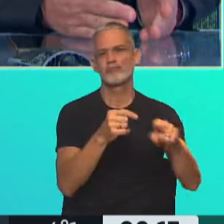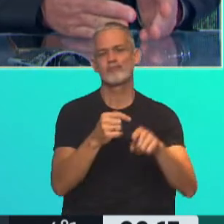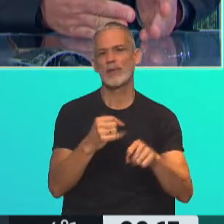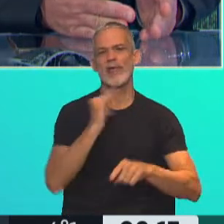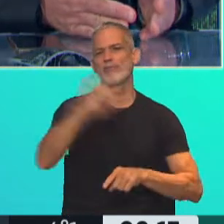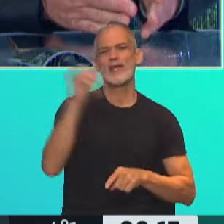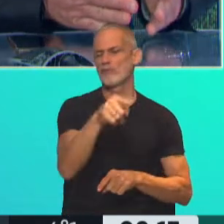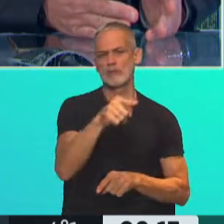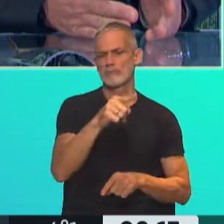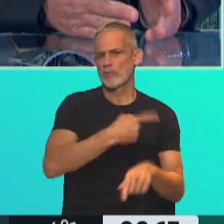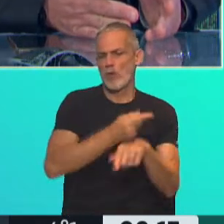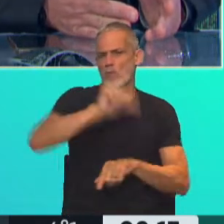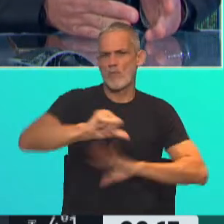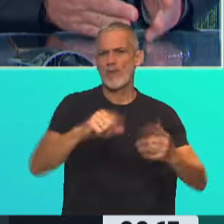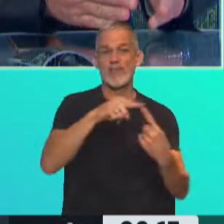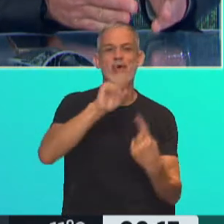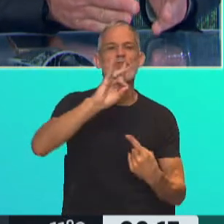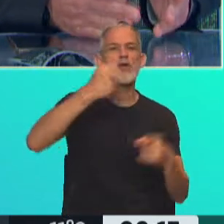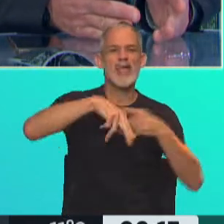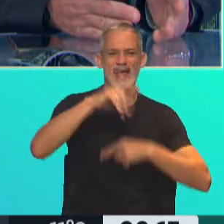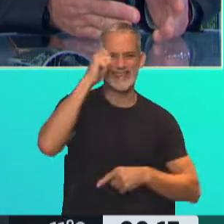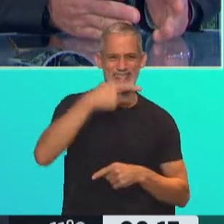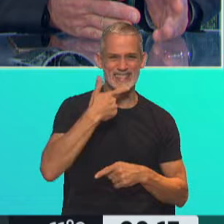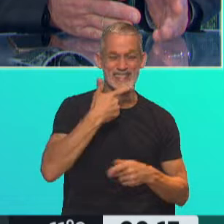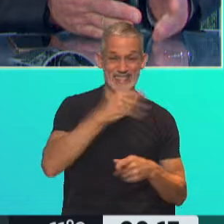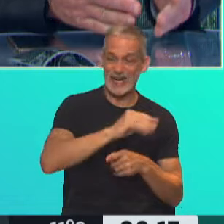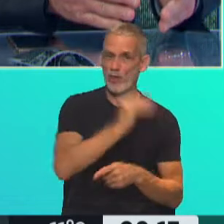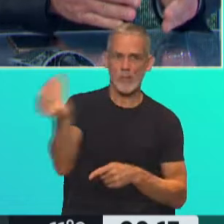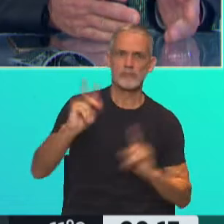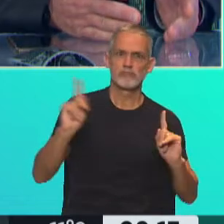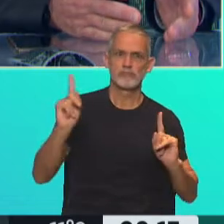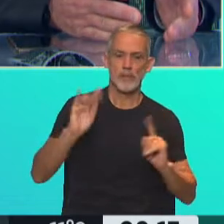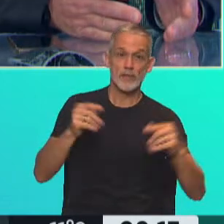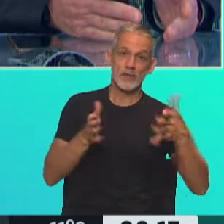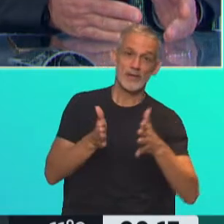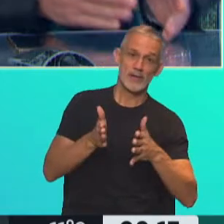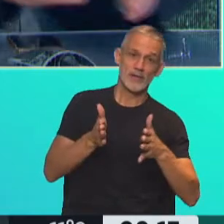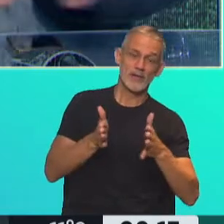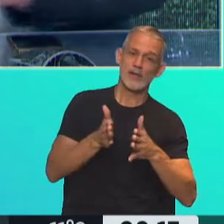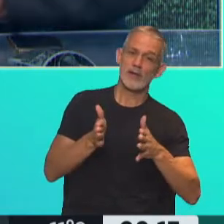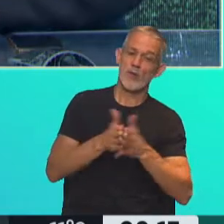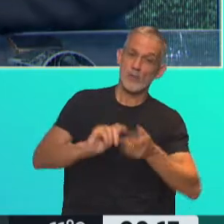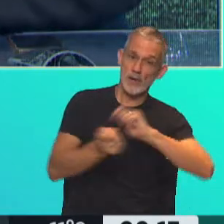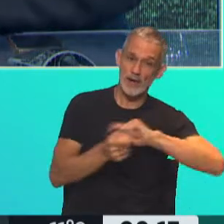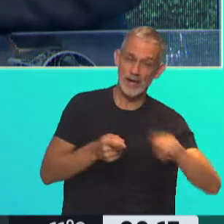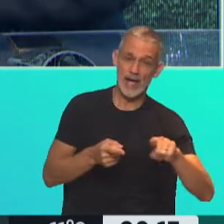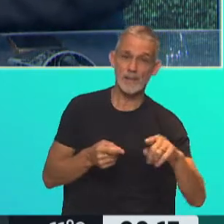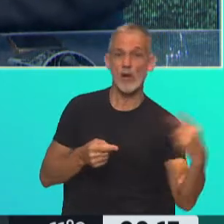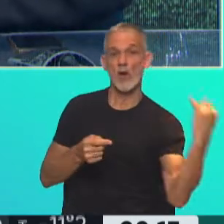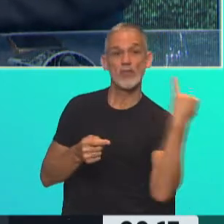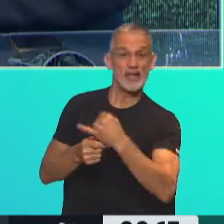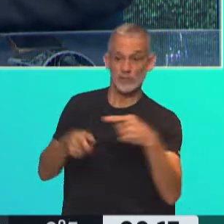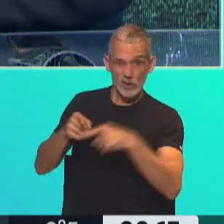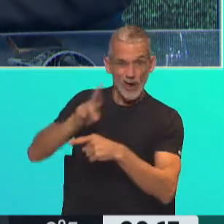no puede ser el representante de la Cámara Alta y Juntos por el Cambio denunció que Reyes